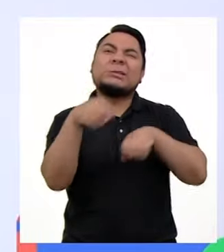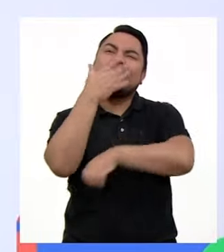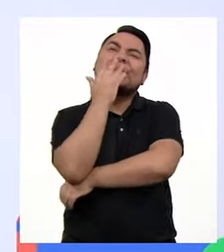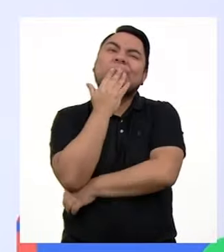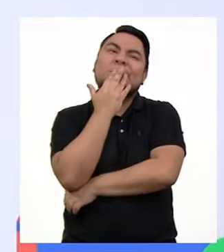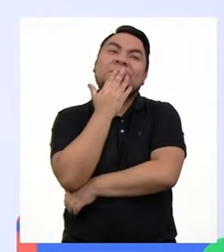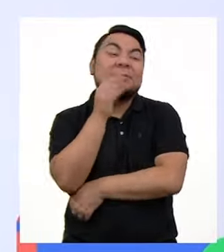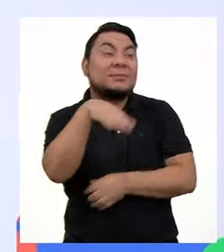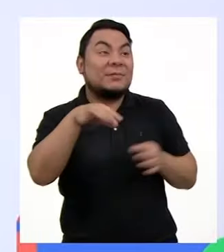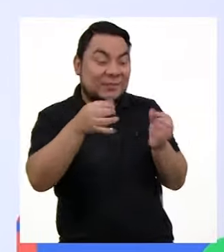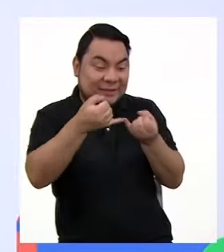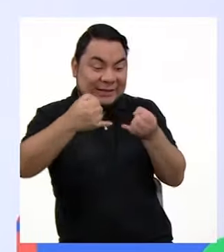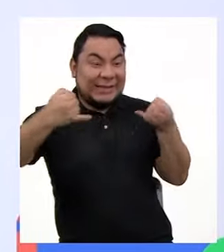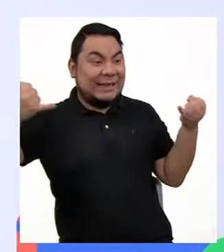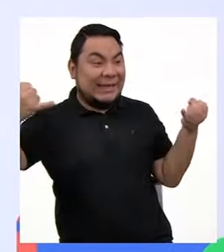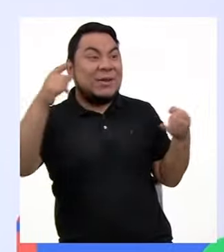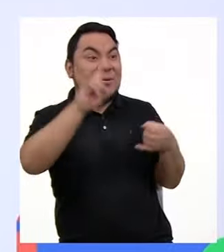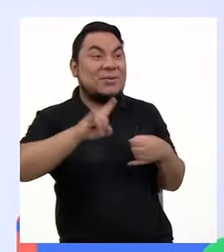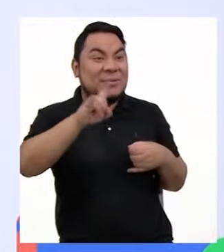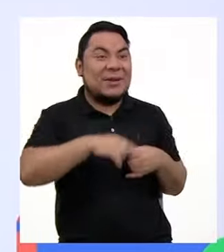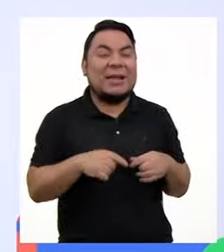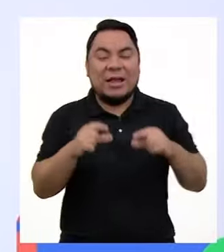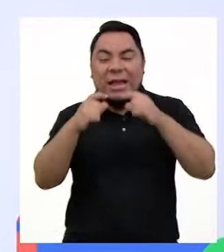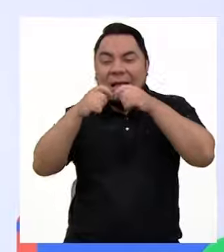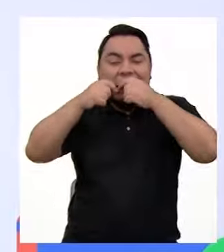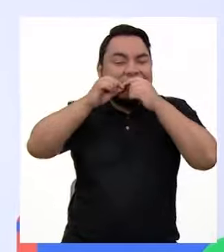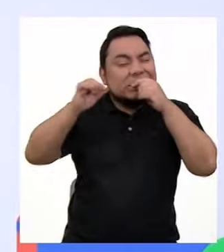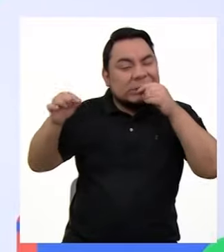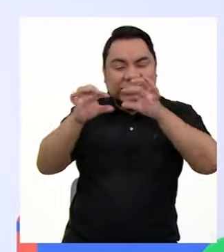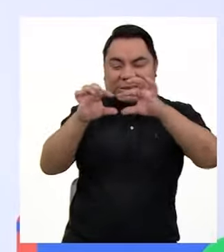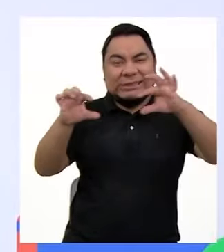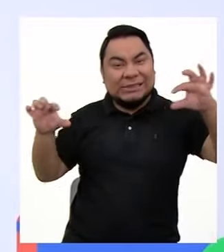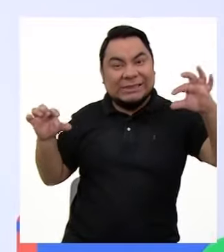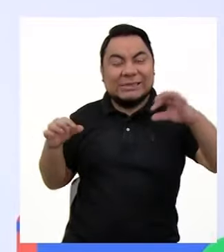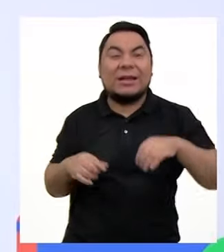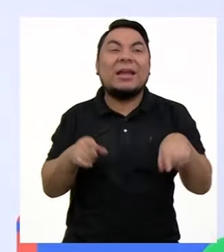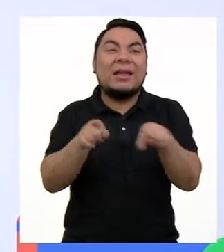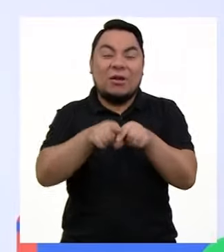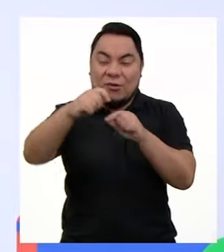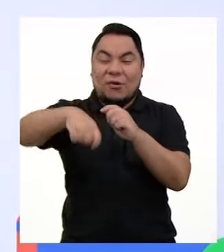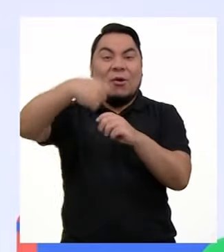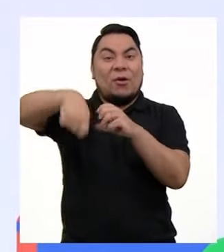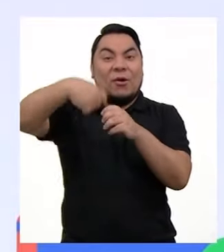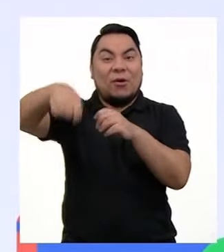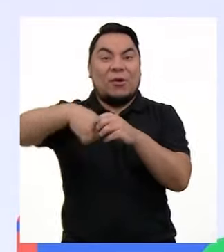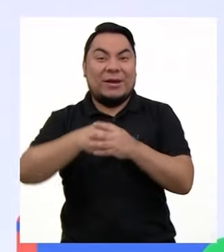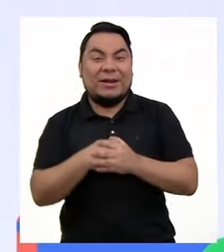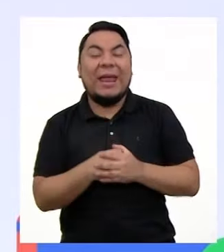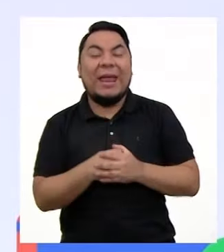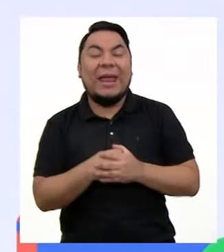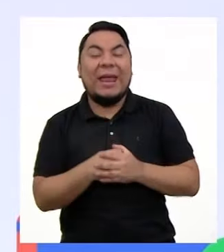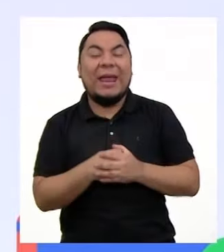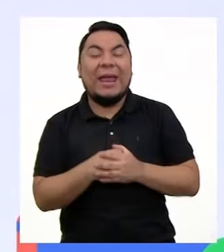Con lana. Con cintas. Con soguillas. Todas